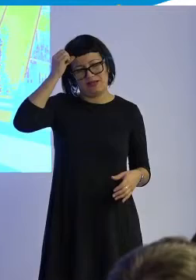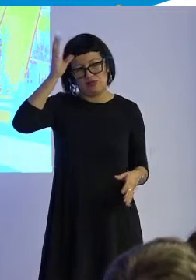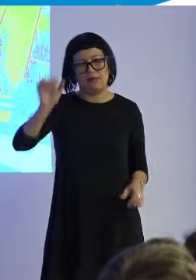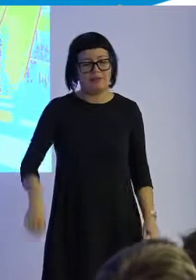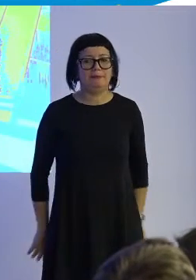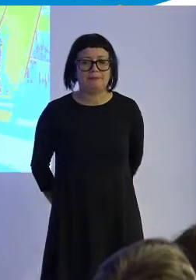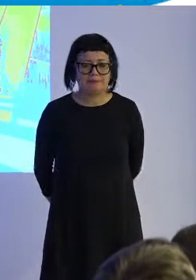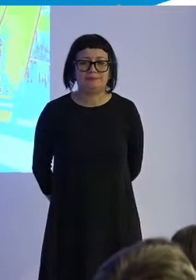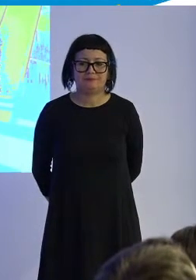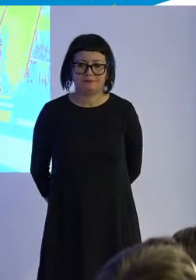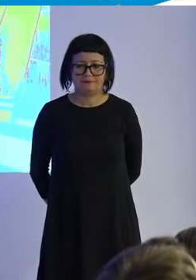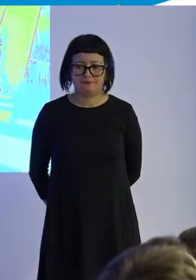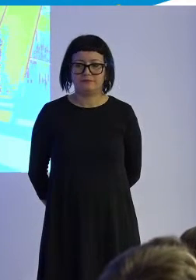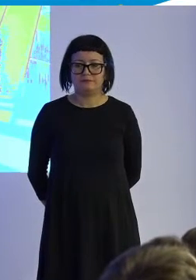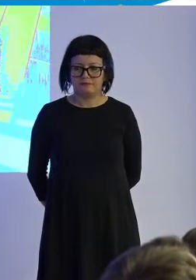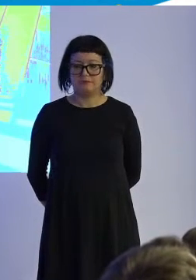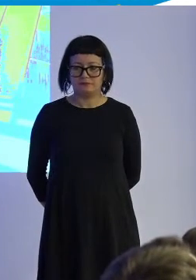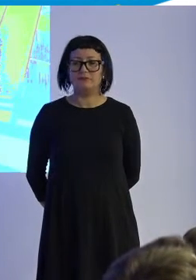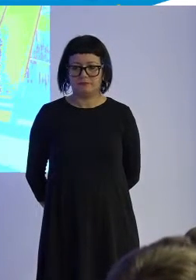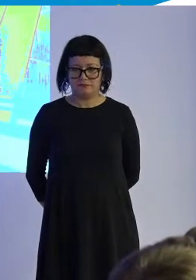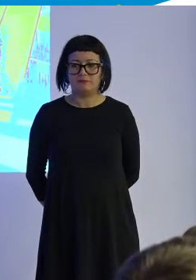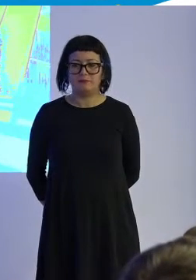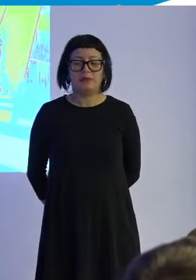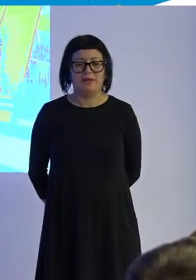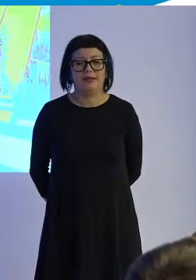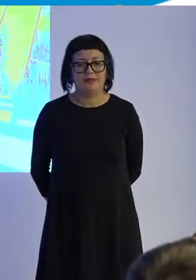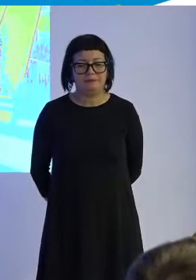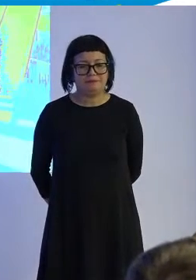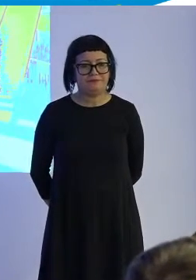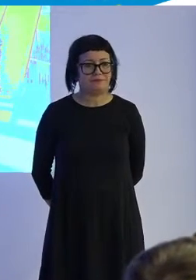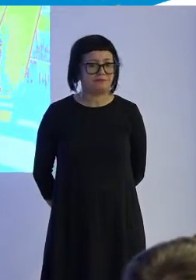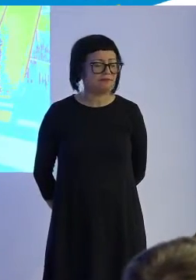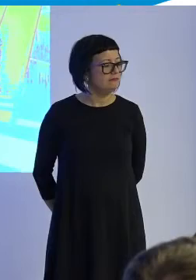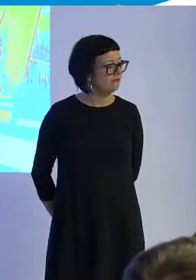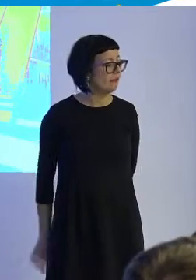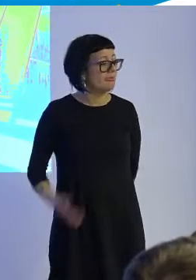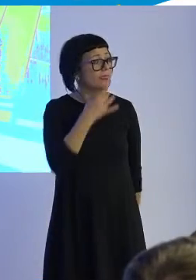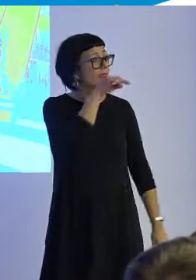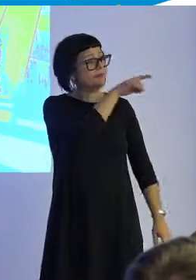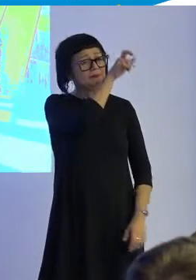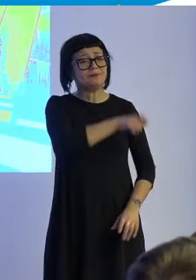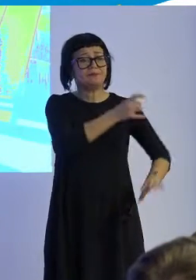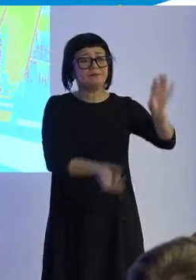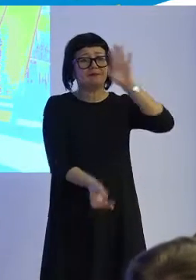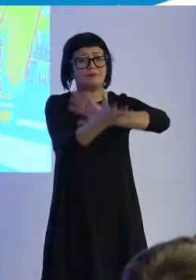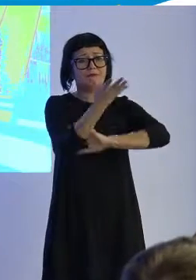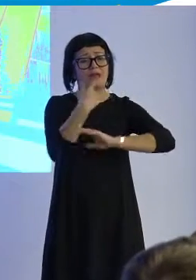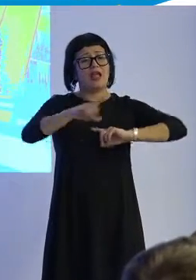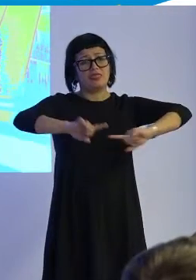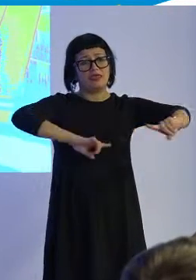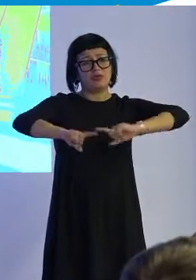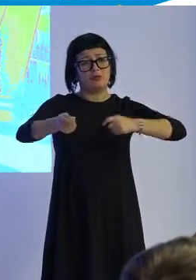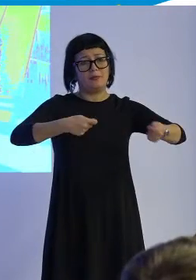Pues nuestro siguiente ponente, José Luis Farias, voy a leer brevemente su currículum. Es creador y director del 3D Wire, que es el